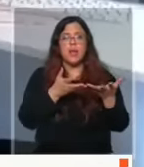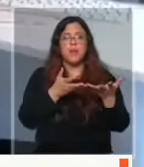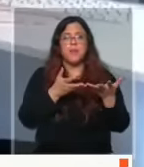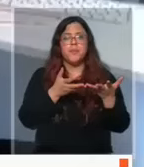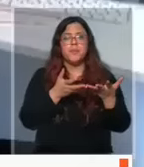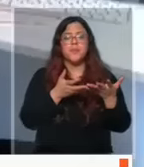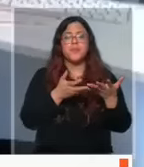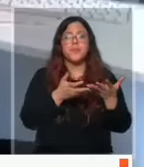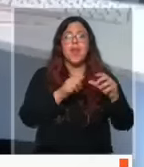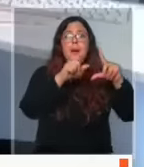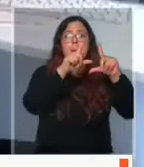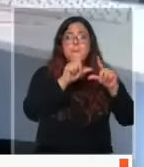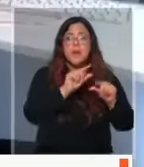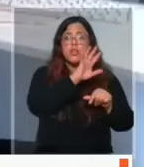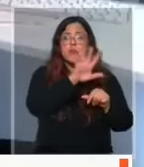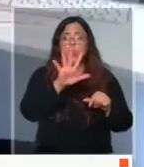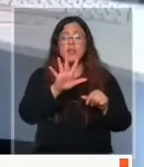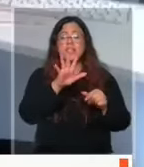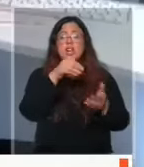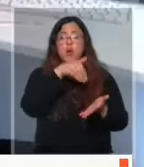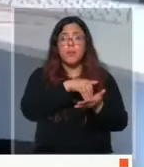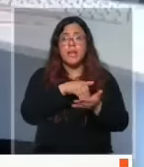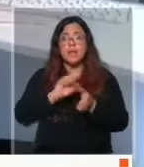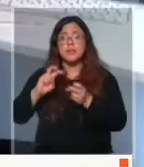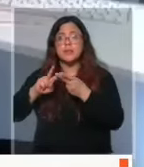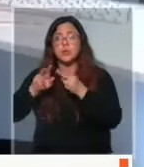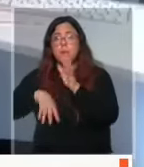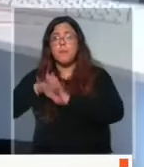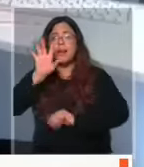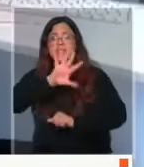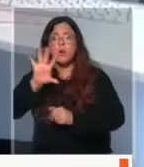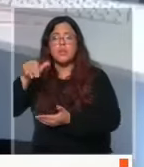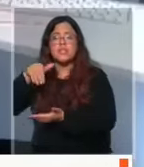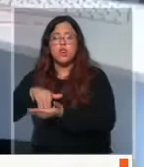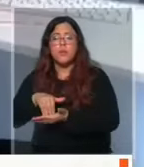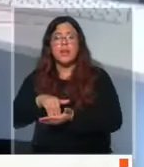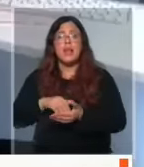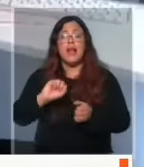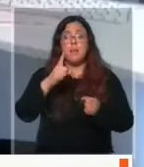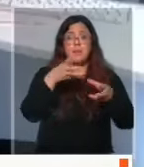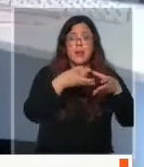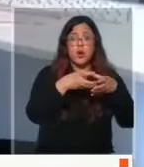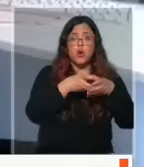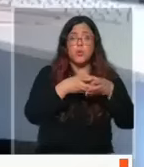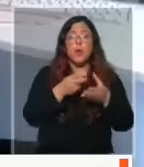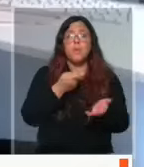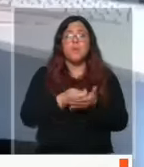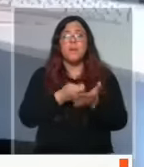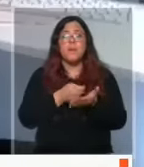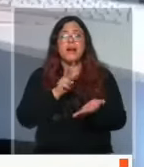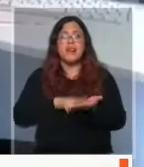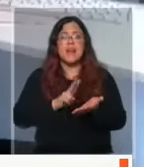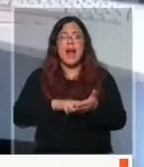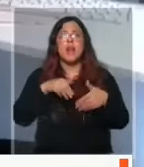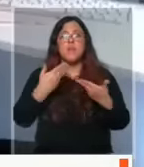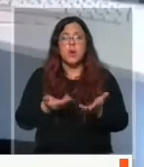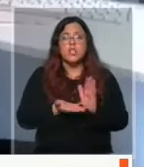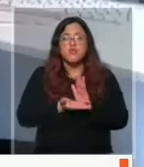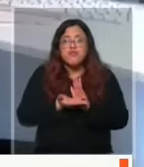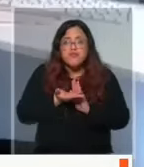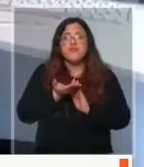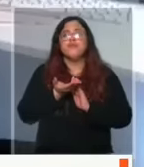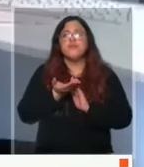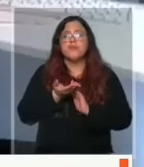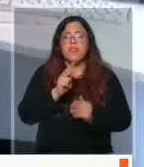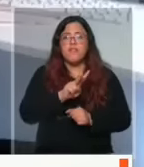sobre los 55.000. El grupo 1 recién va a comenzar a pagar el precio real y por eso el alza va a llegar a